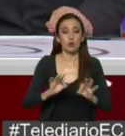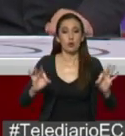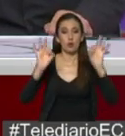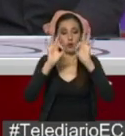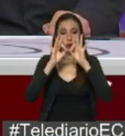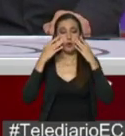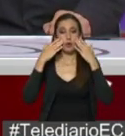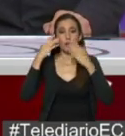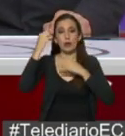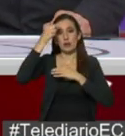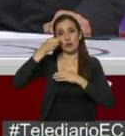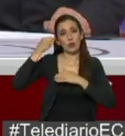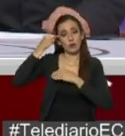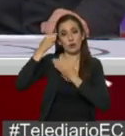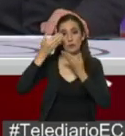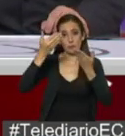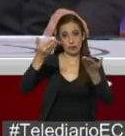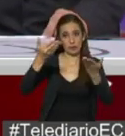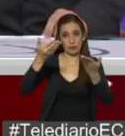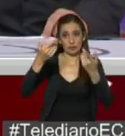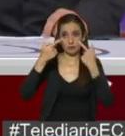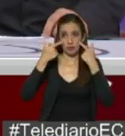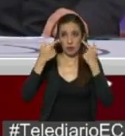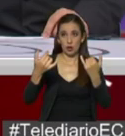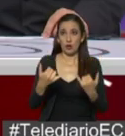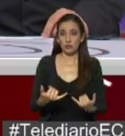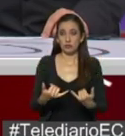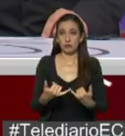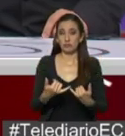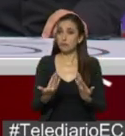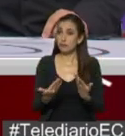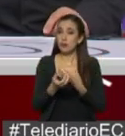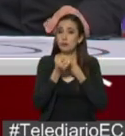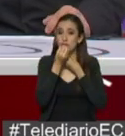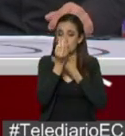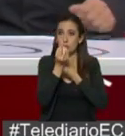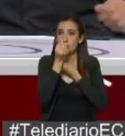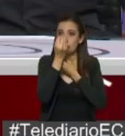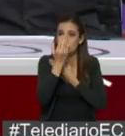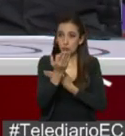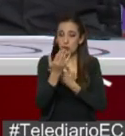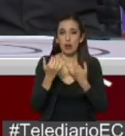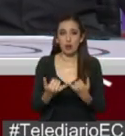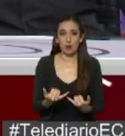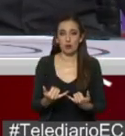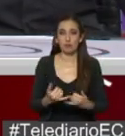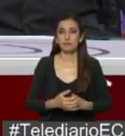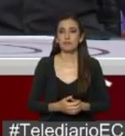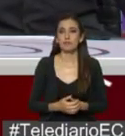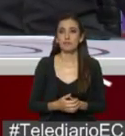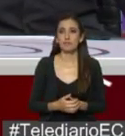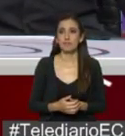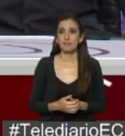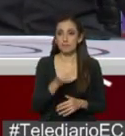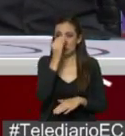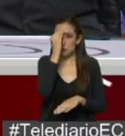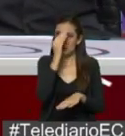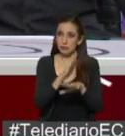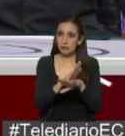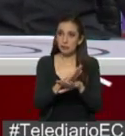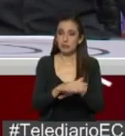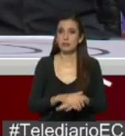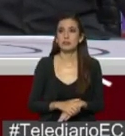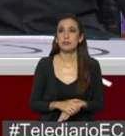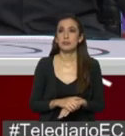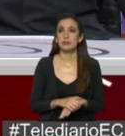General del Estado. Ahí está en pantalla nuestra compañera y queremos escuchar las novedades que se presentan a esta hora. Olga.